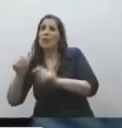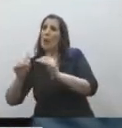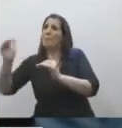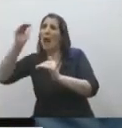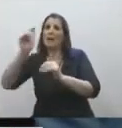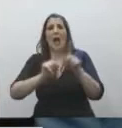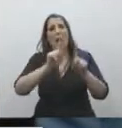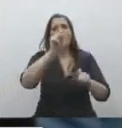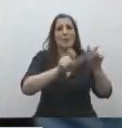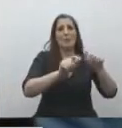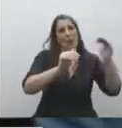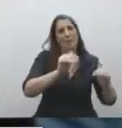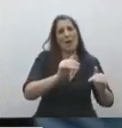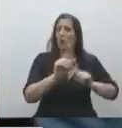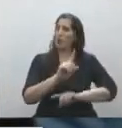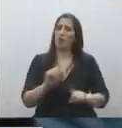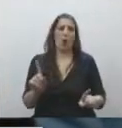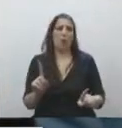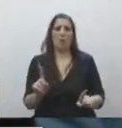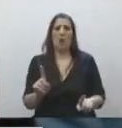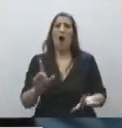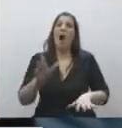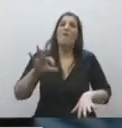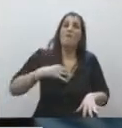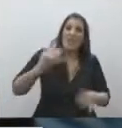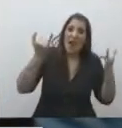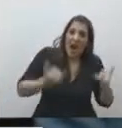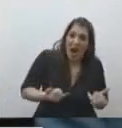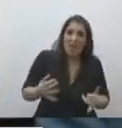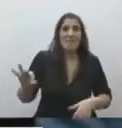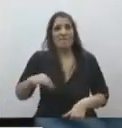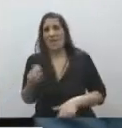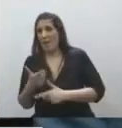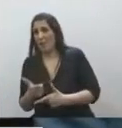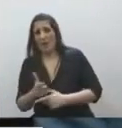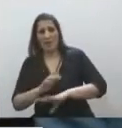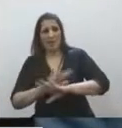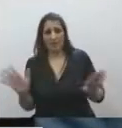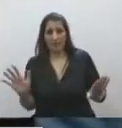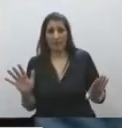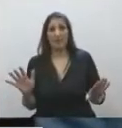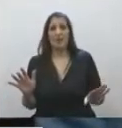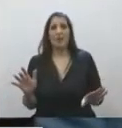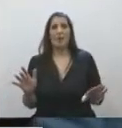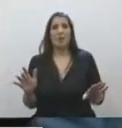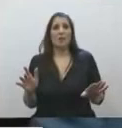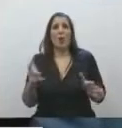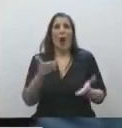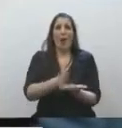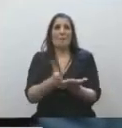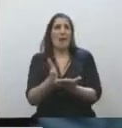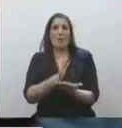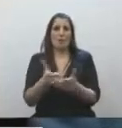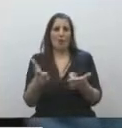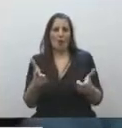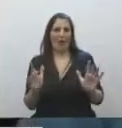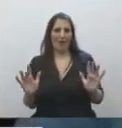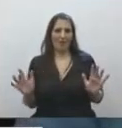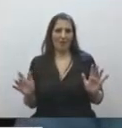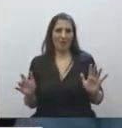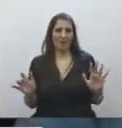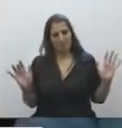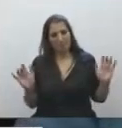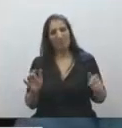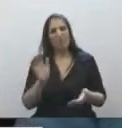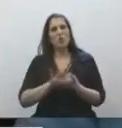No es fácil. Buenas tardes, senadora. La saluda Carlos Gialorenzi. ¿Cómo le va? Hola, Carlos. ¿Qué tal? ¿Cómo